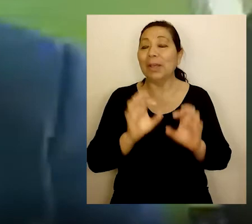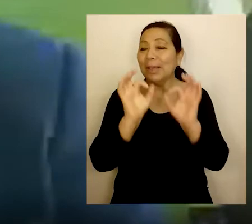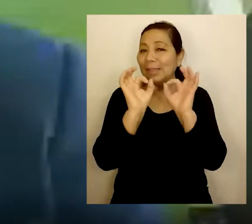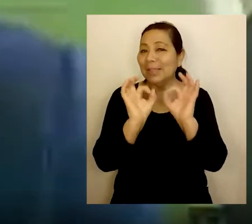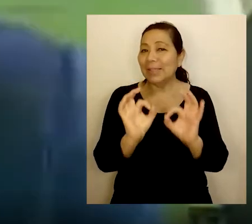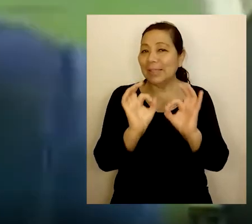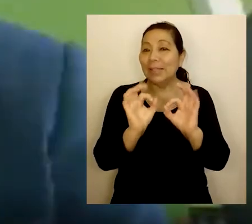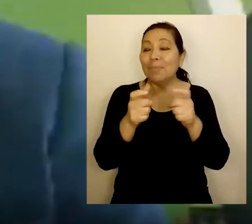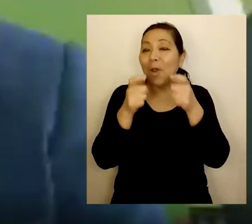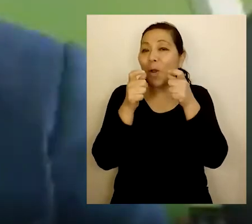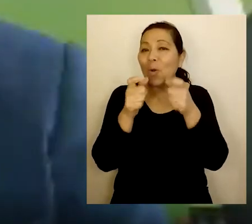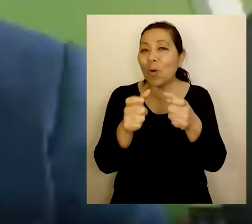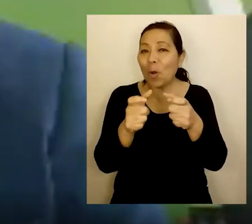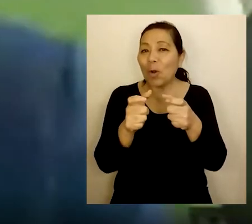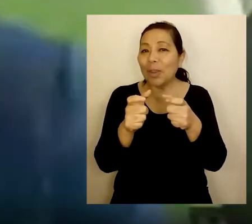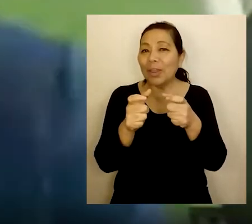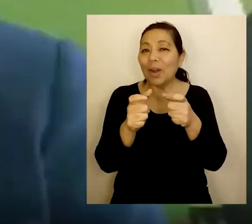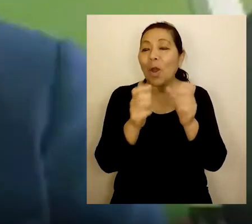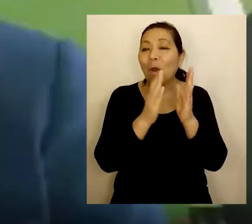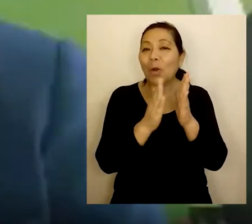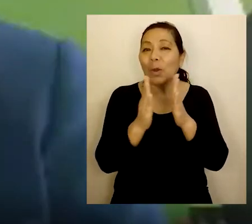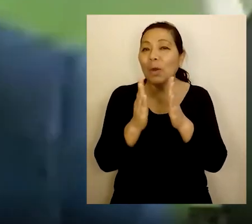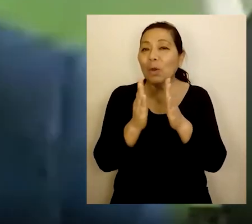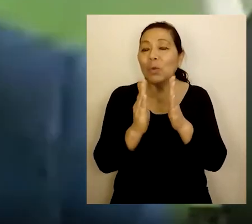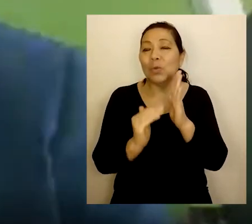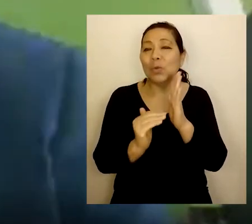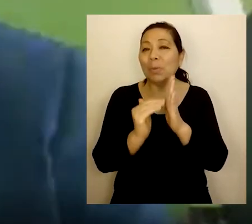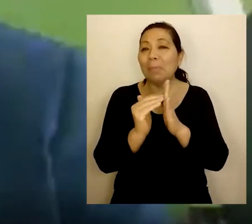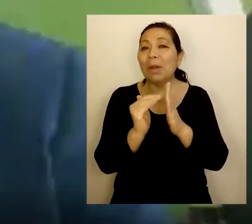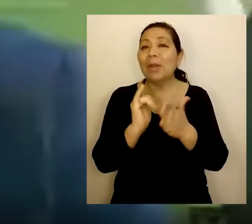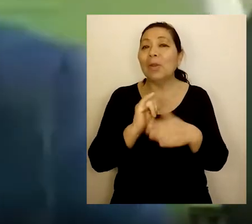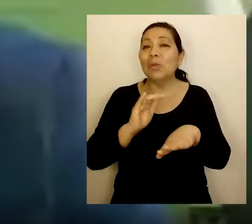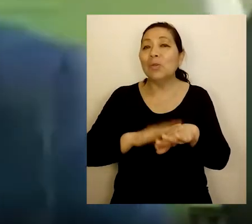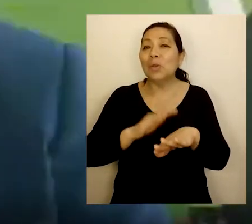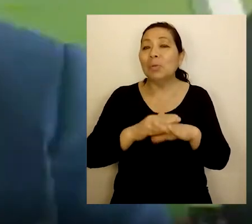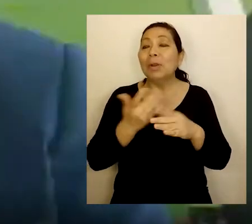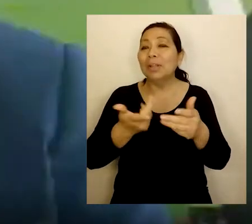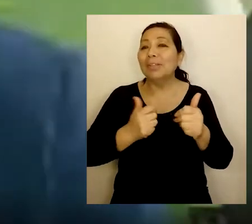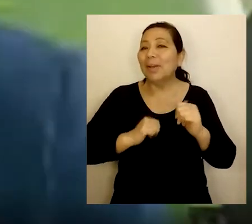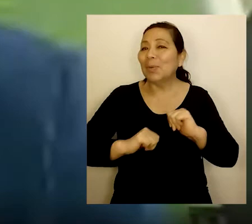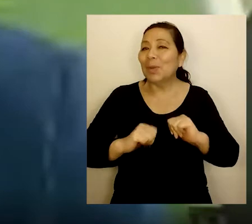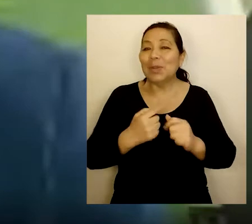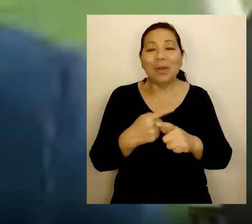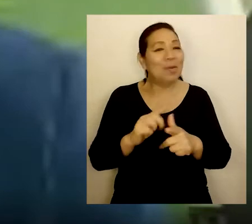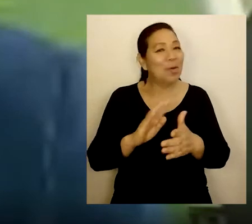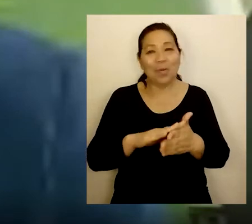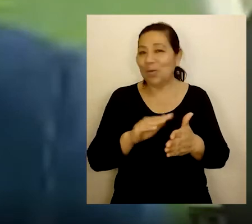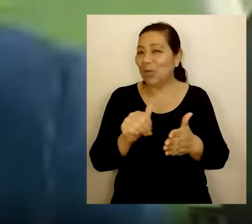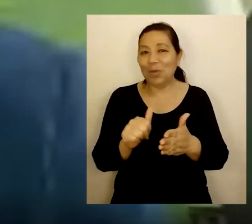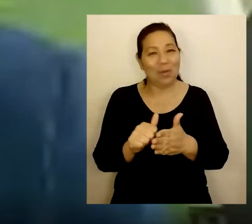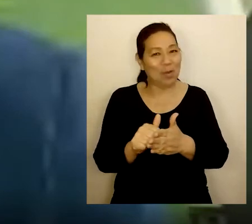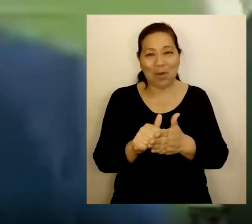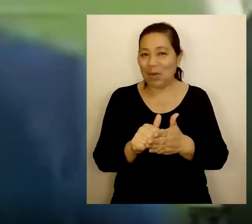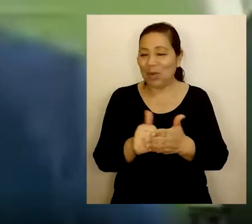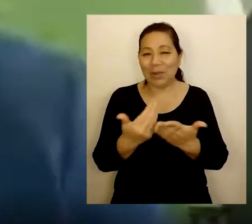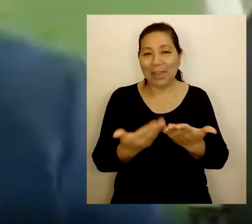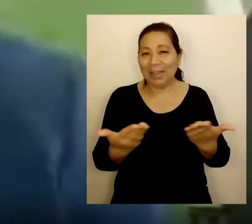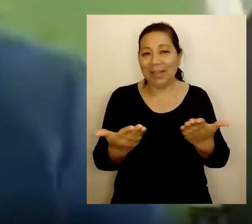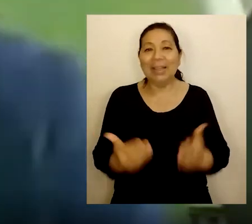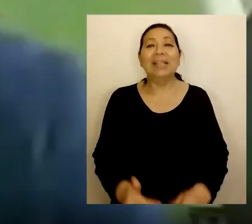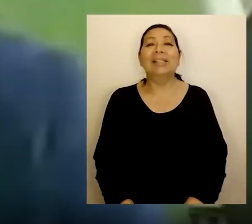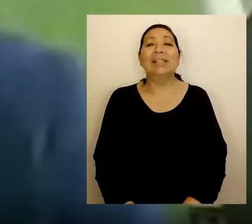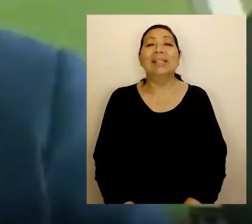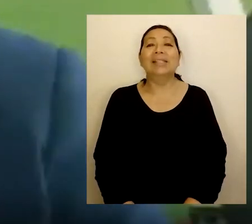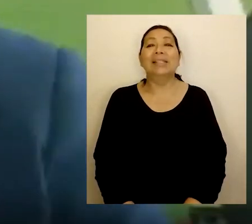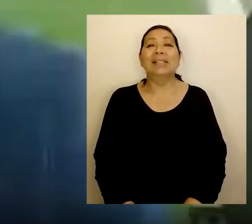siempre hay un control por parte del órgano jurisdiccional respecto a este tipo de actuaciones. Entonces, no en todos los casos